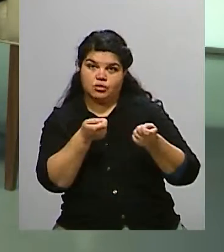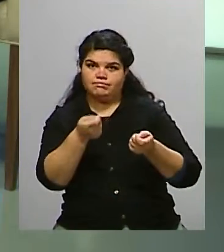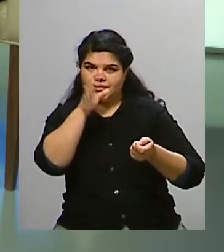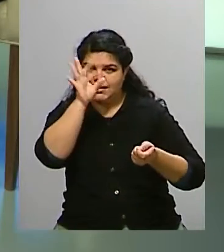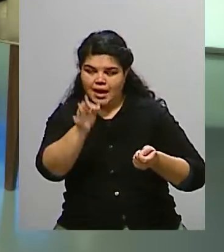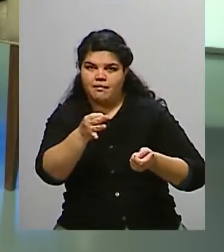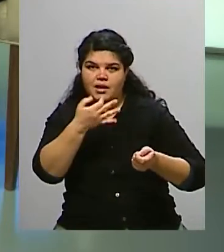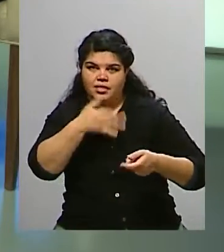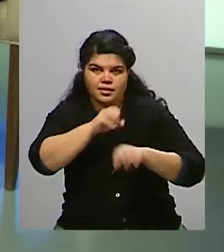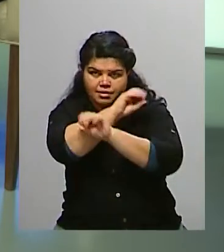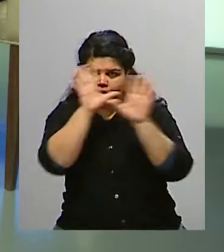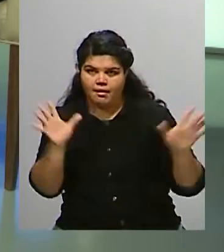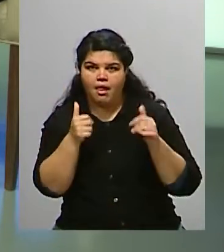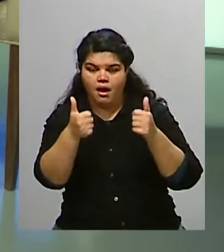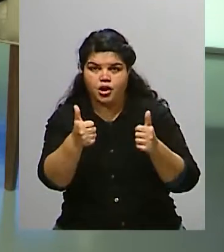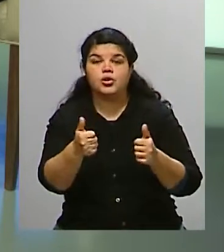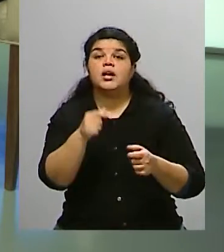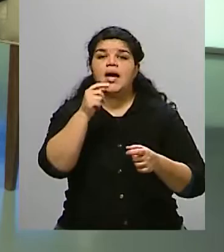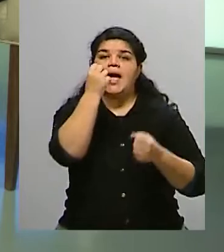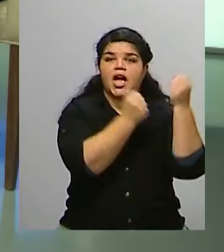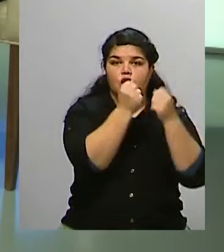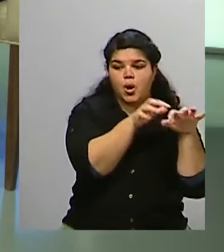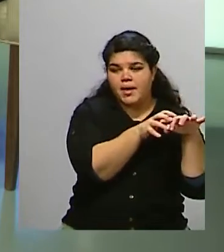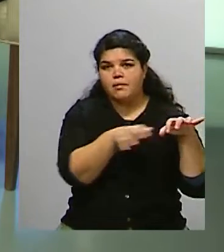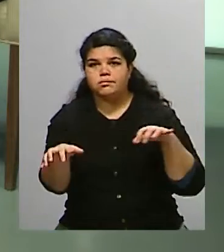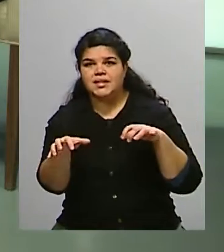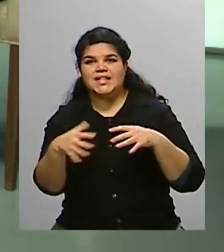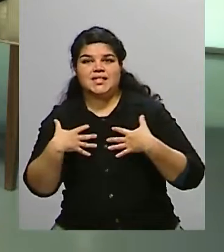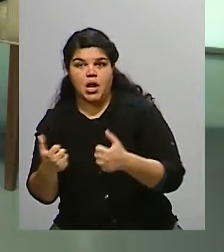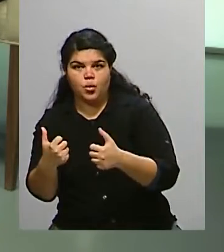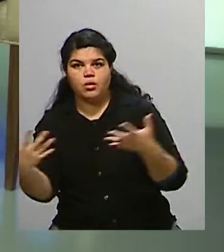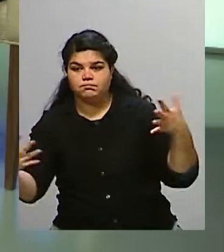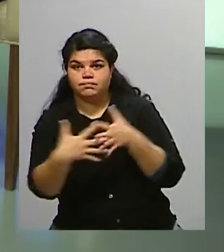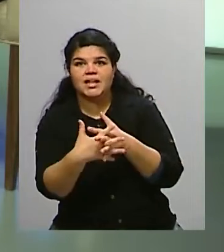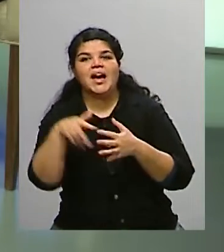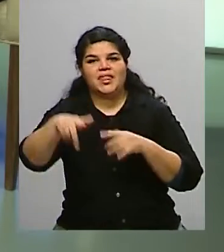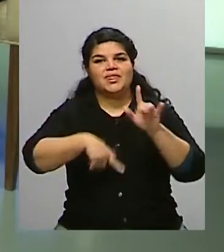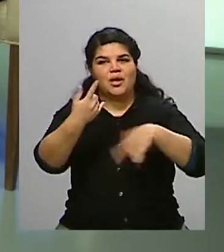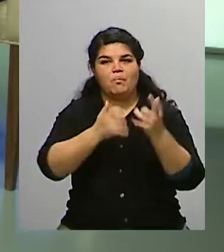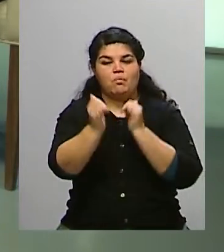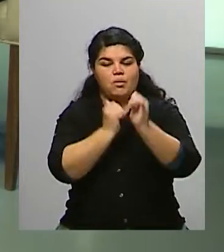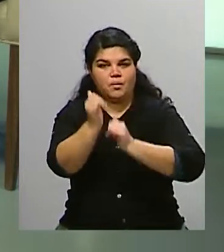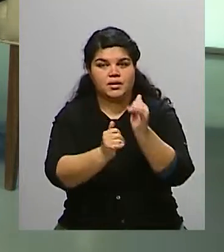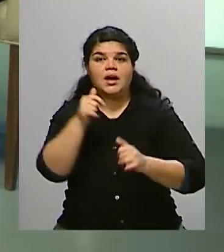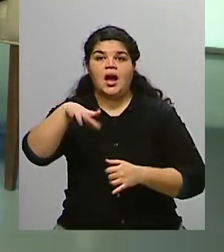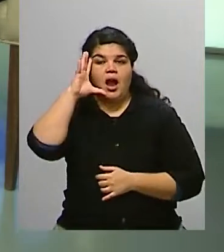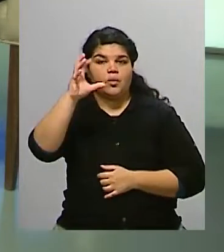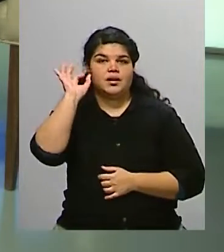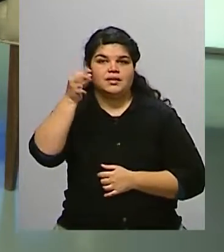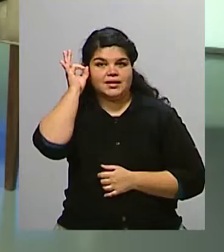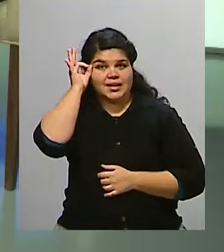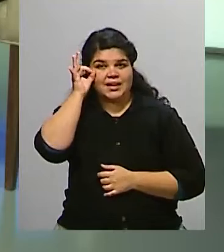vamos a seguir hablando de economía y salud. Nos tenemos que ir a una pausa. Estamos en Chat Económico. Recuerden, en el 30 de la TDA, 22 de